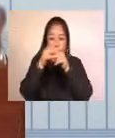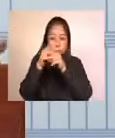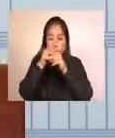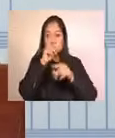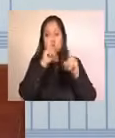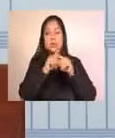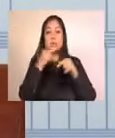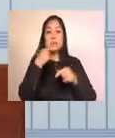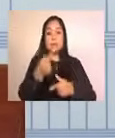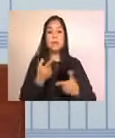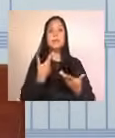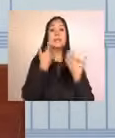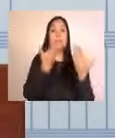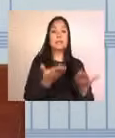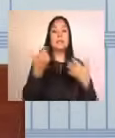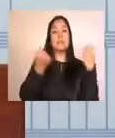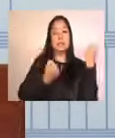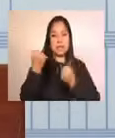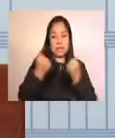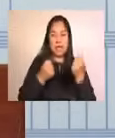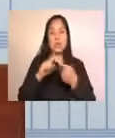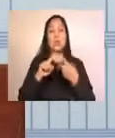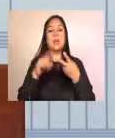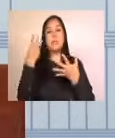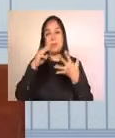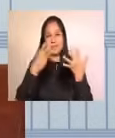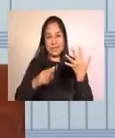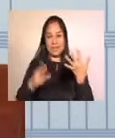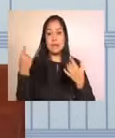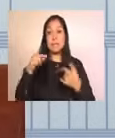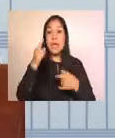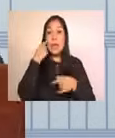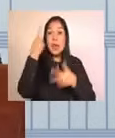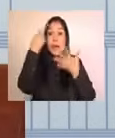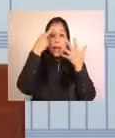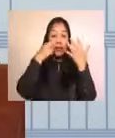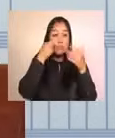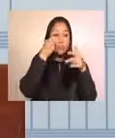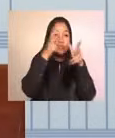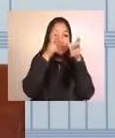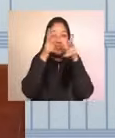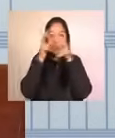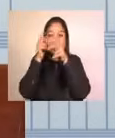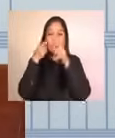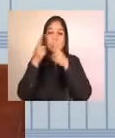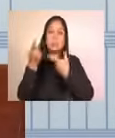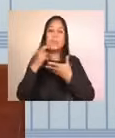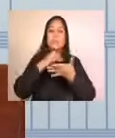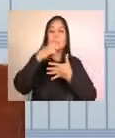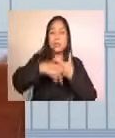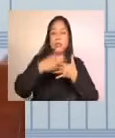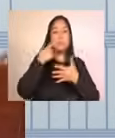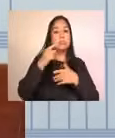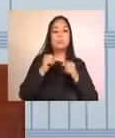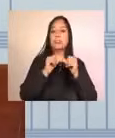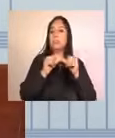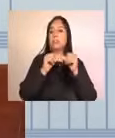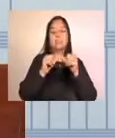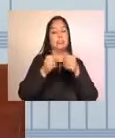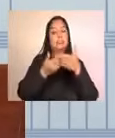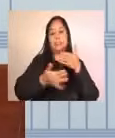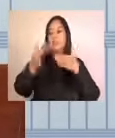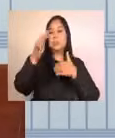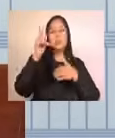insumos, vehículos, para que esos ejercicios de revisión pues sean periódicos y permanentes. También la